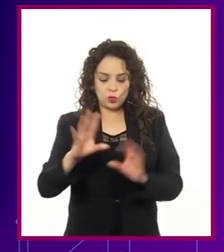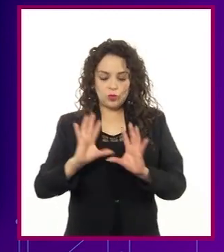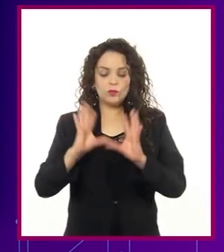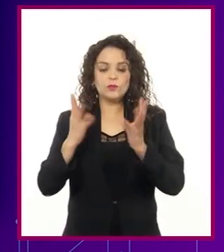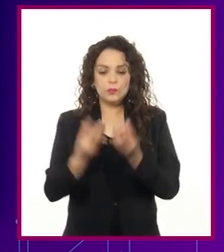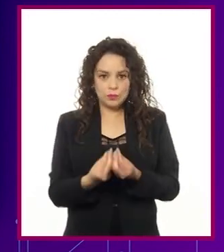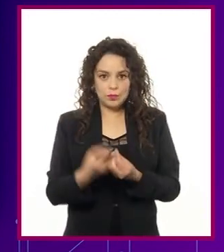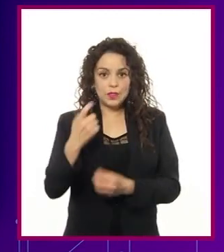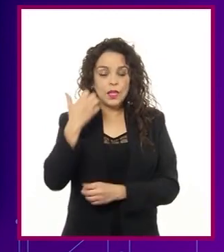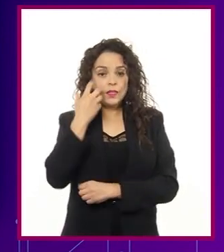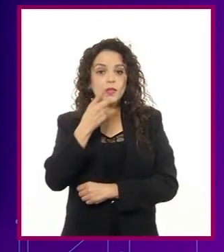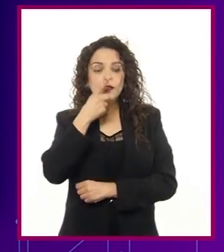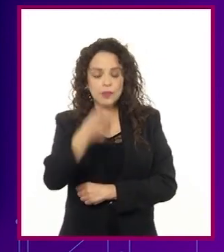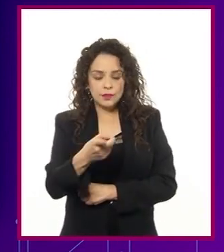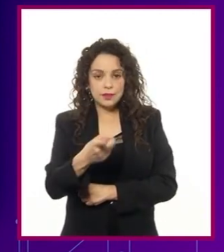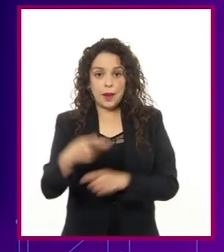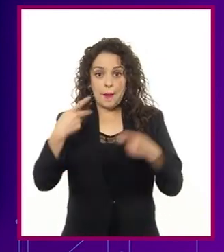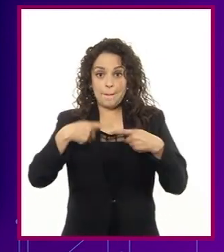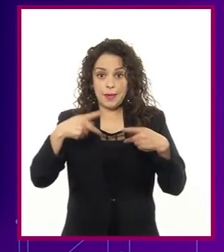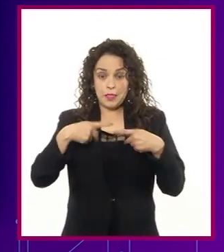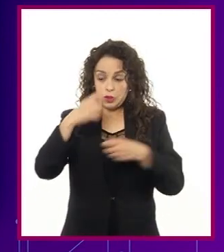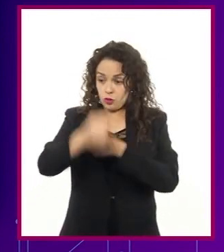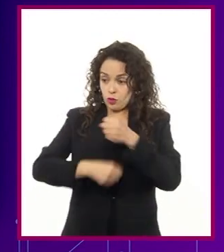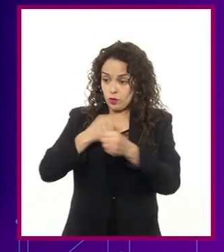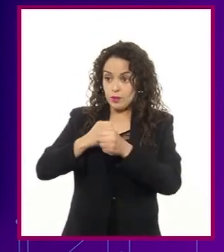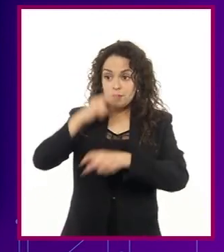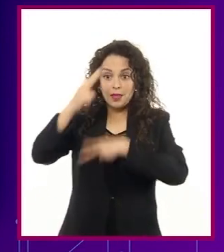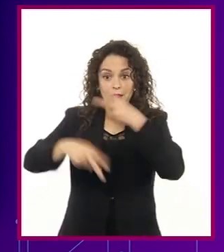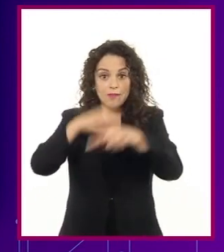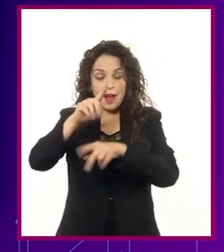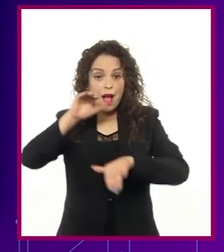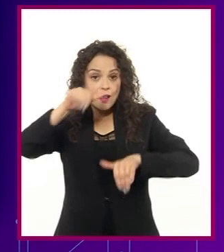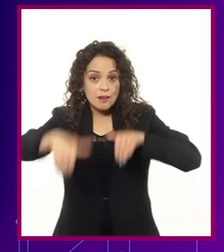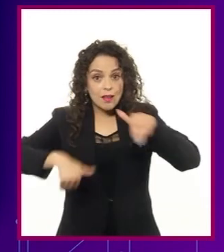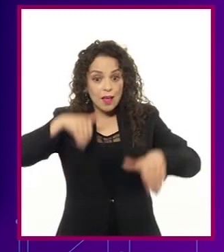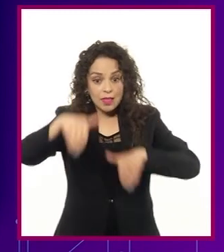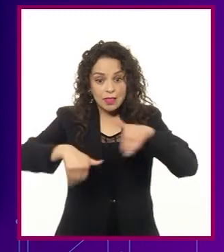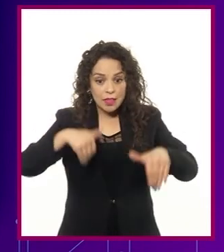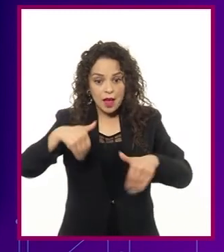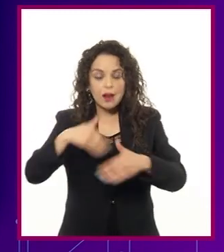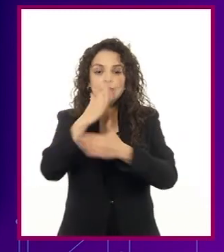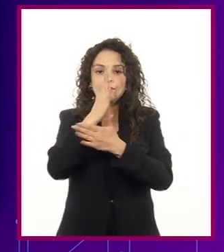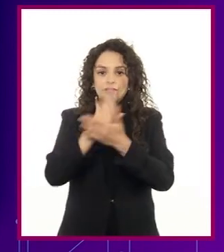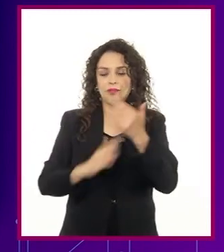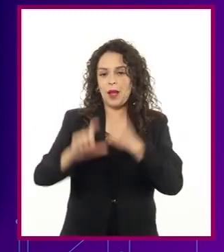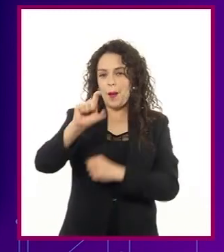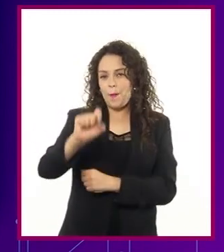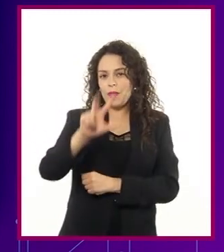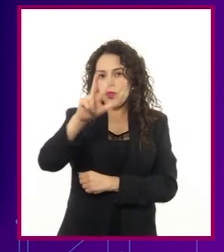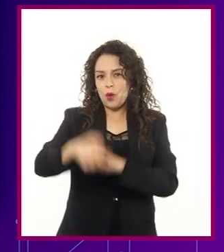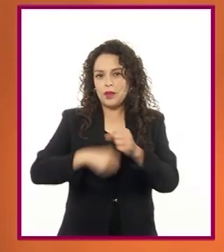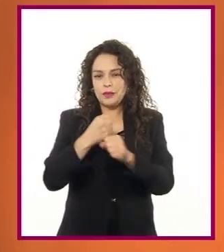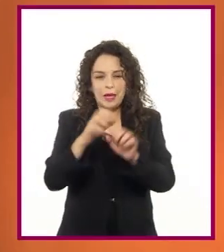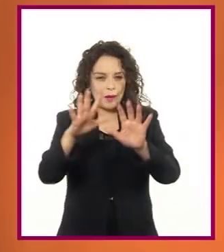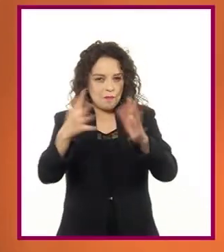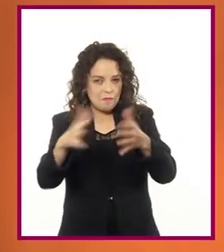las personas que asisten a esta clase de natación es de 28 años aproximadamente.